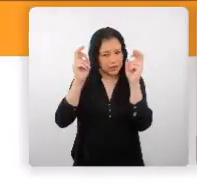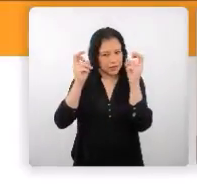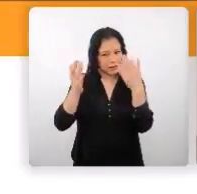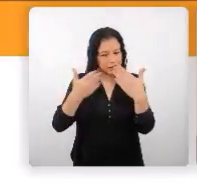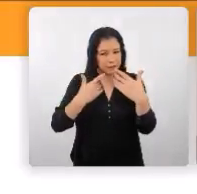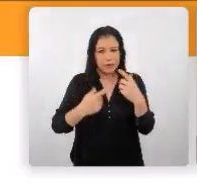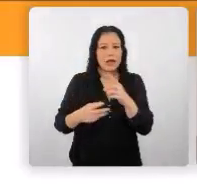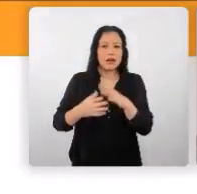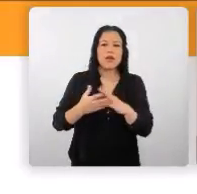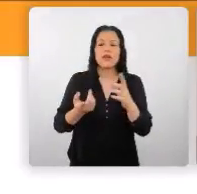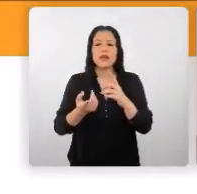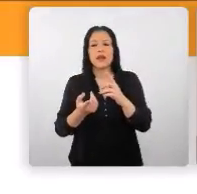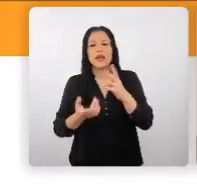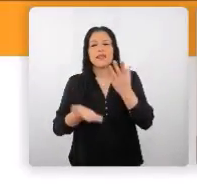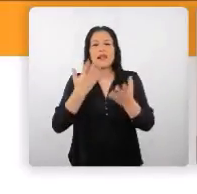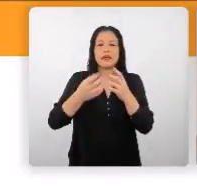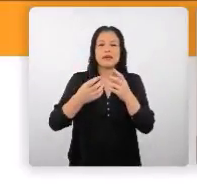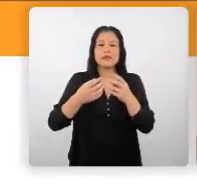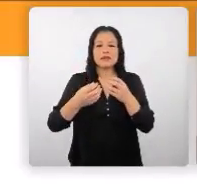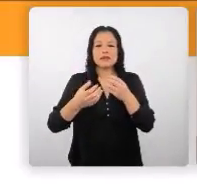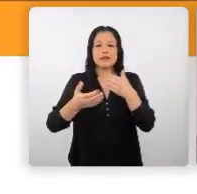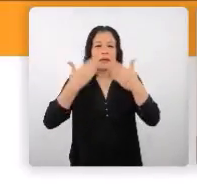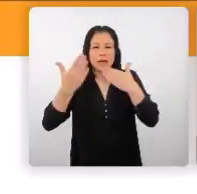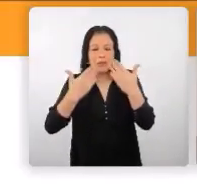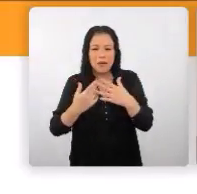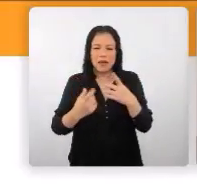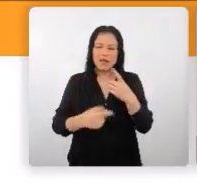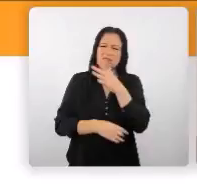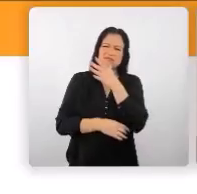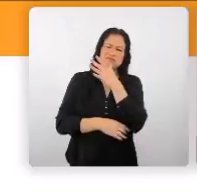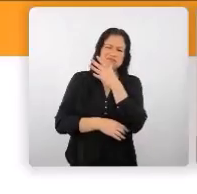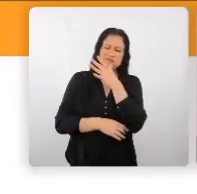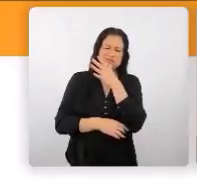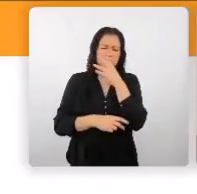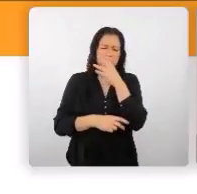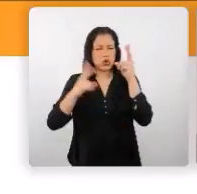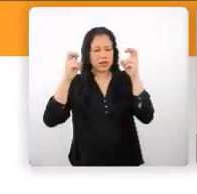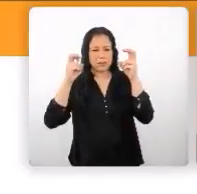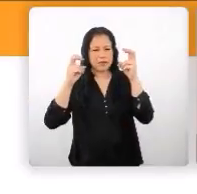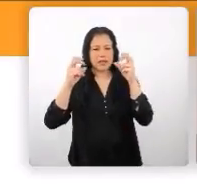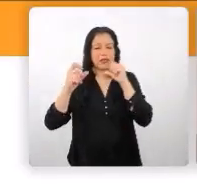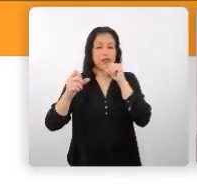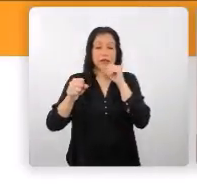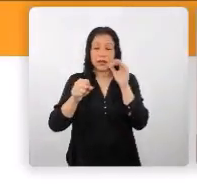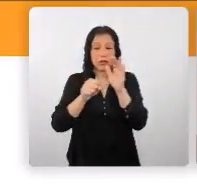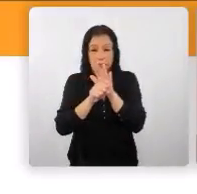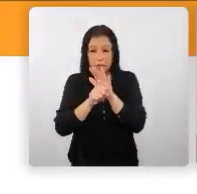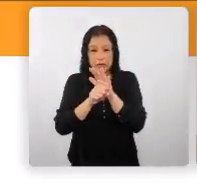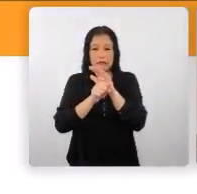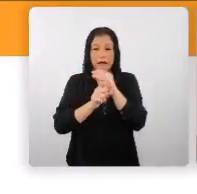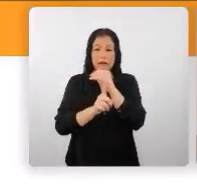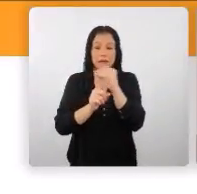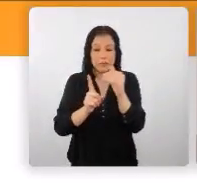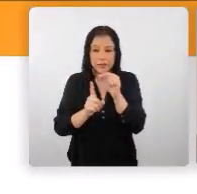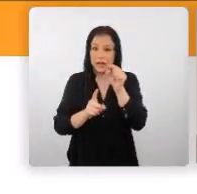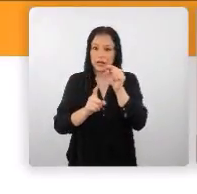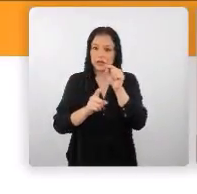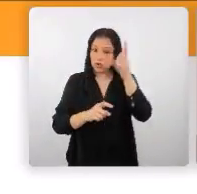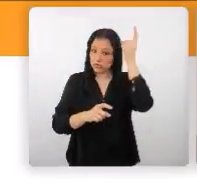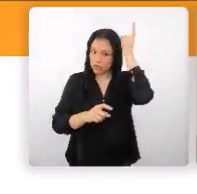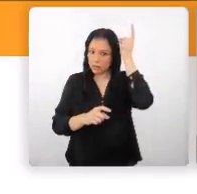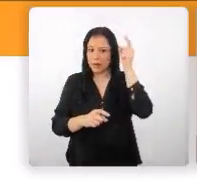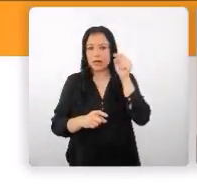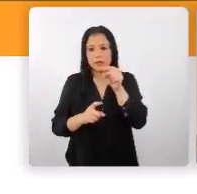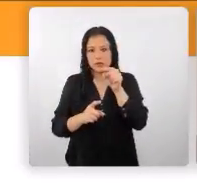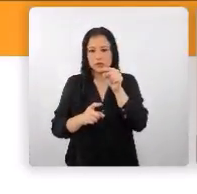evitar ambigüedades o dejar temas al aire o temas incompletos, ¿no? En este sentido, los alemanes suelen ser